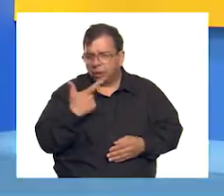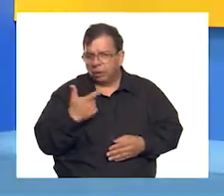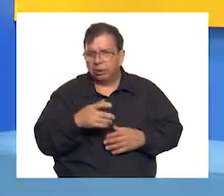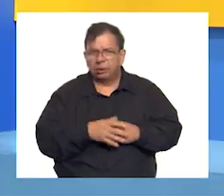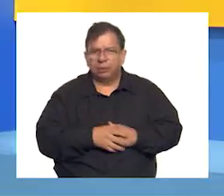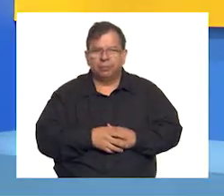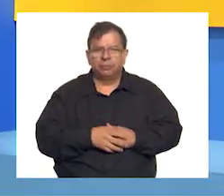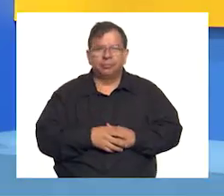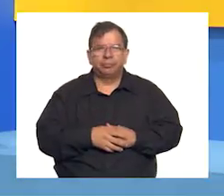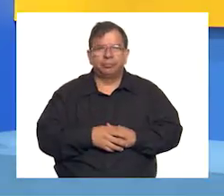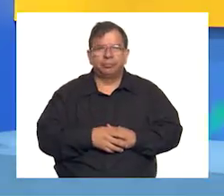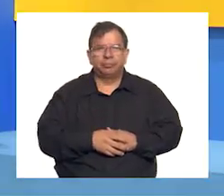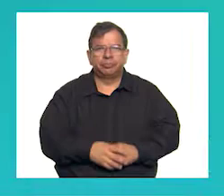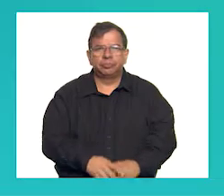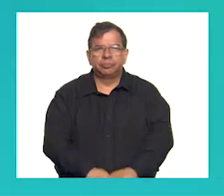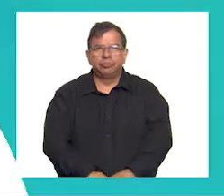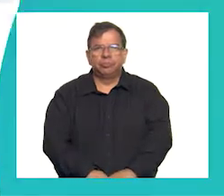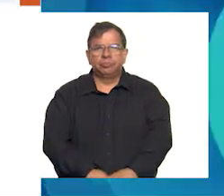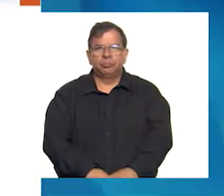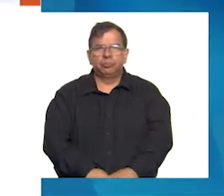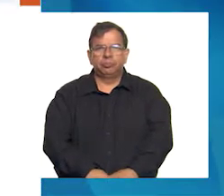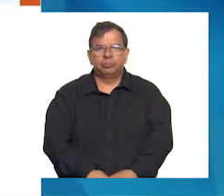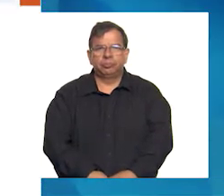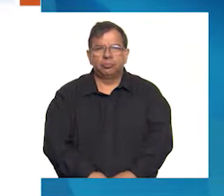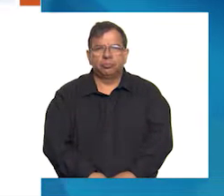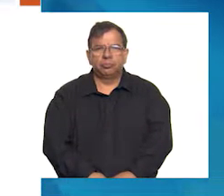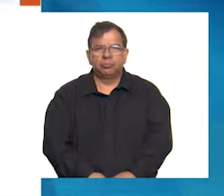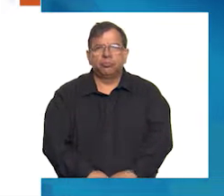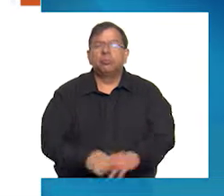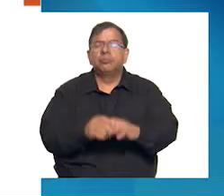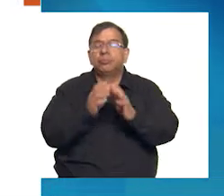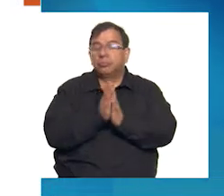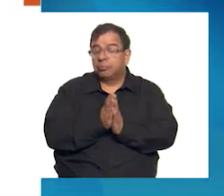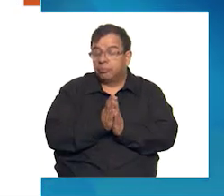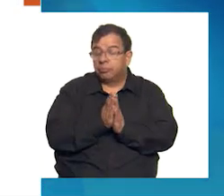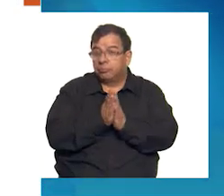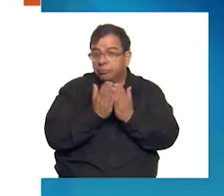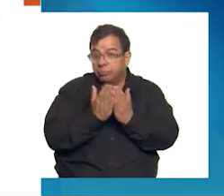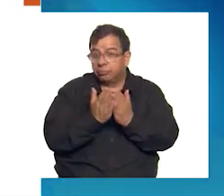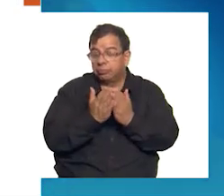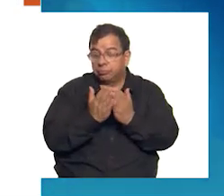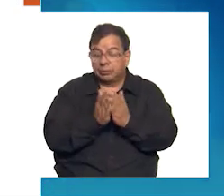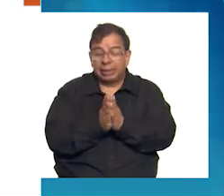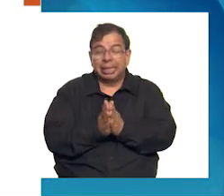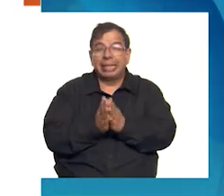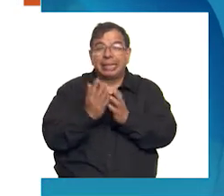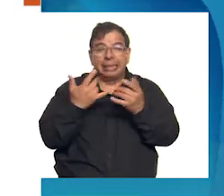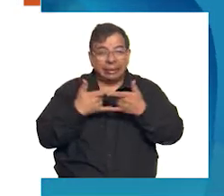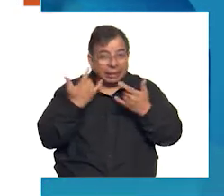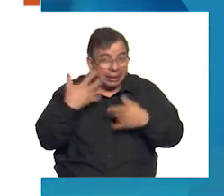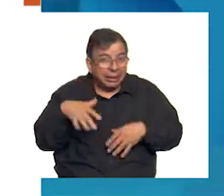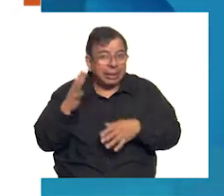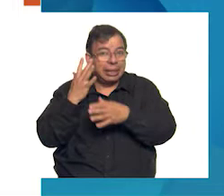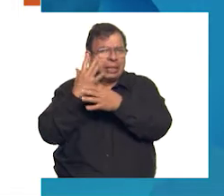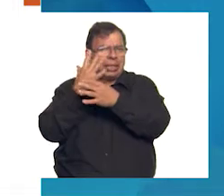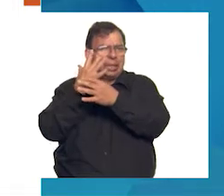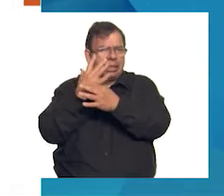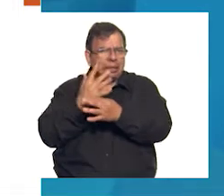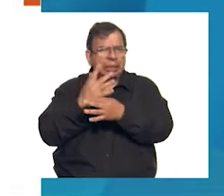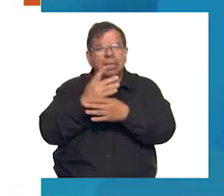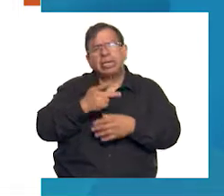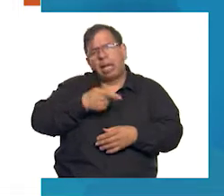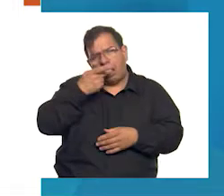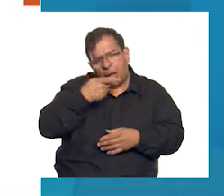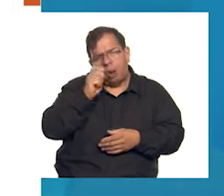lo volvemos a abrir. Aquí está. Dice así: las leyendas son una fuente oral o escrita que transmiten parte de